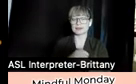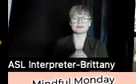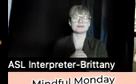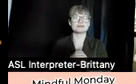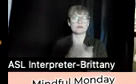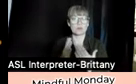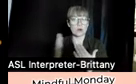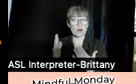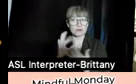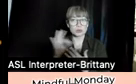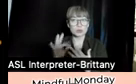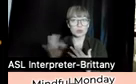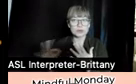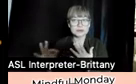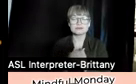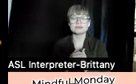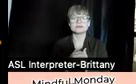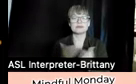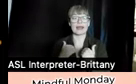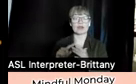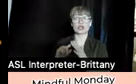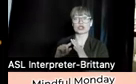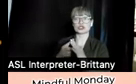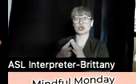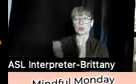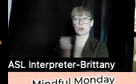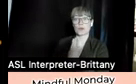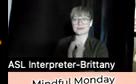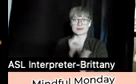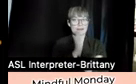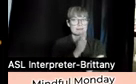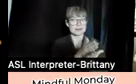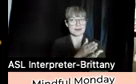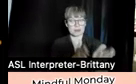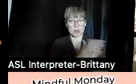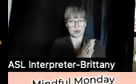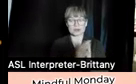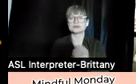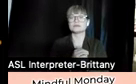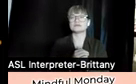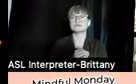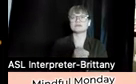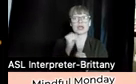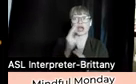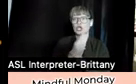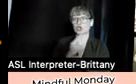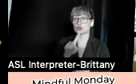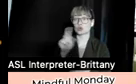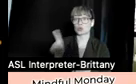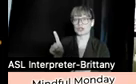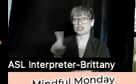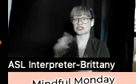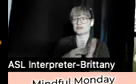visuales. Tiempo de espera, ofrecer opciones, dar solicitudes de inicio, evitar